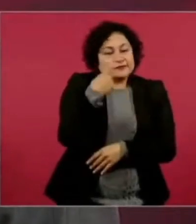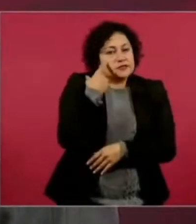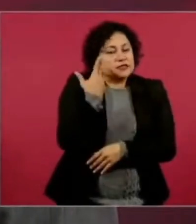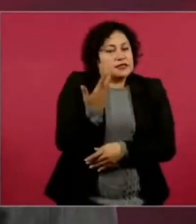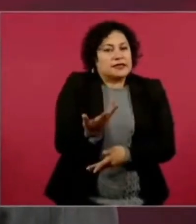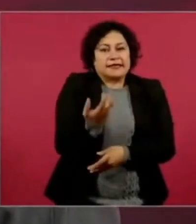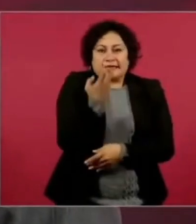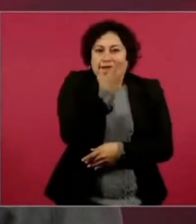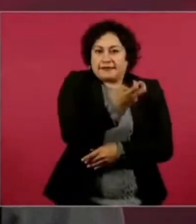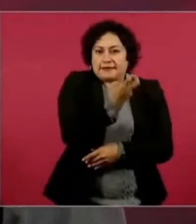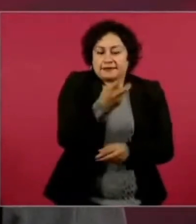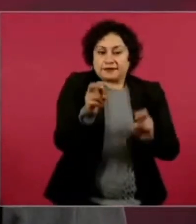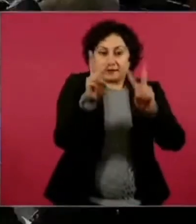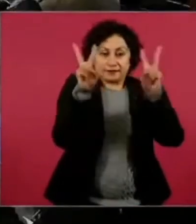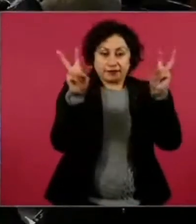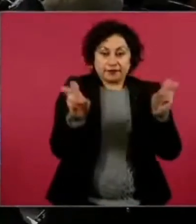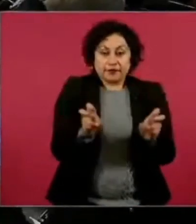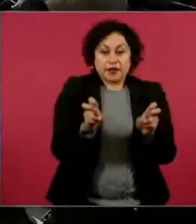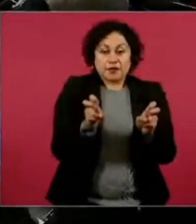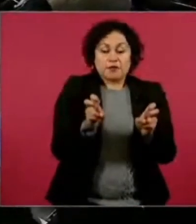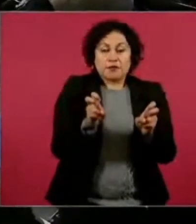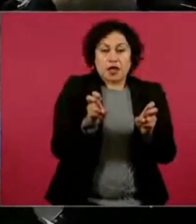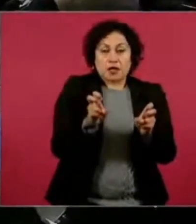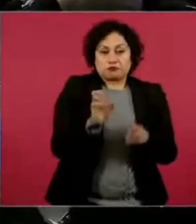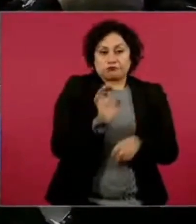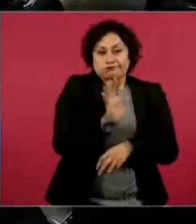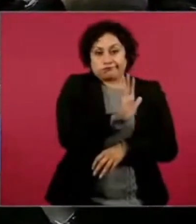de la cúpula